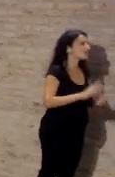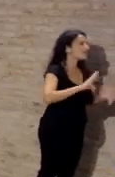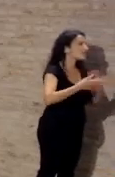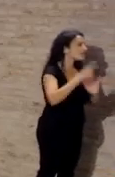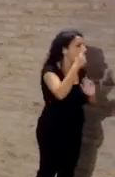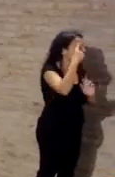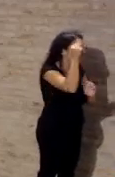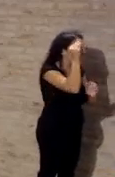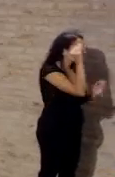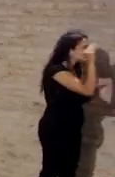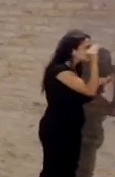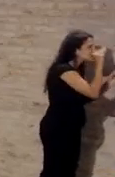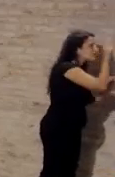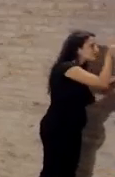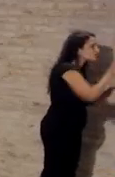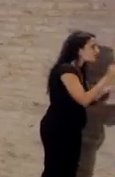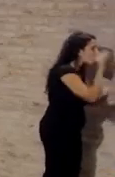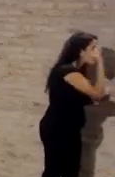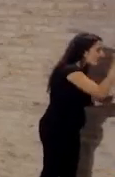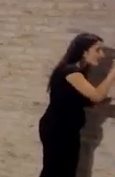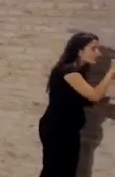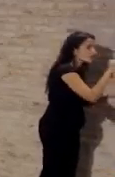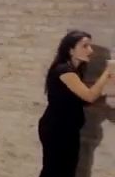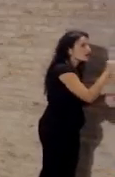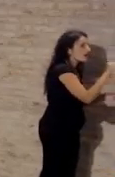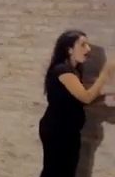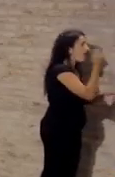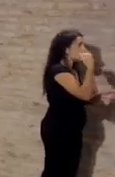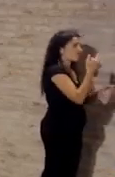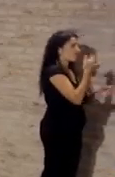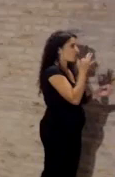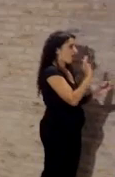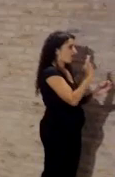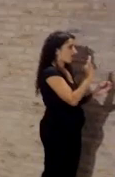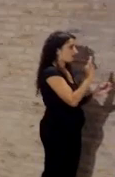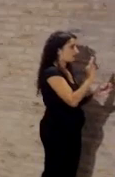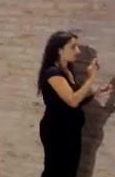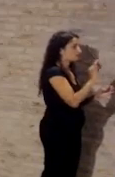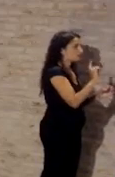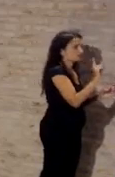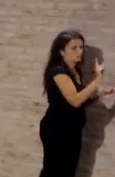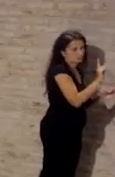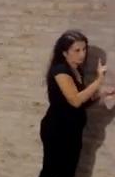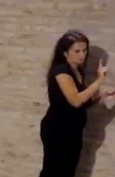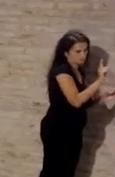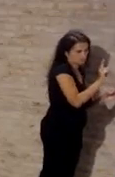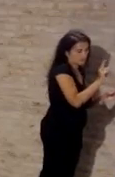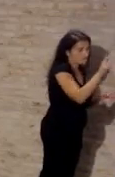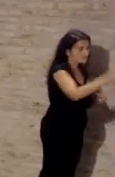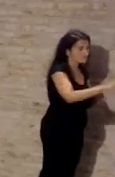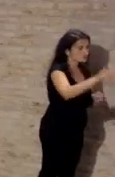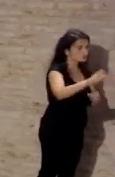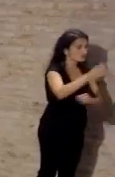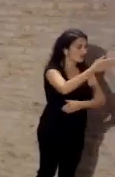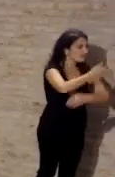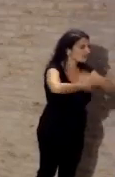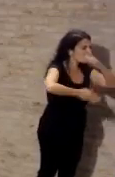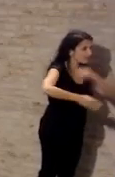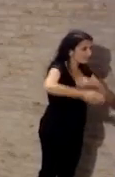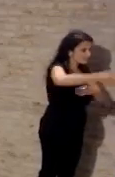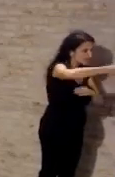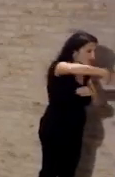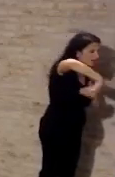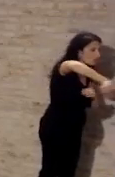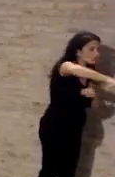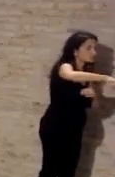ideas a la persona que no tenga no sé qué las personas con discapacidad más que ninguna otra casa y les